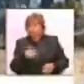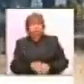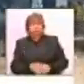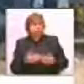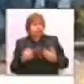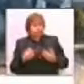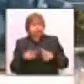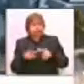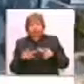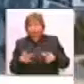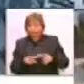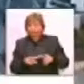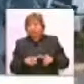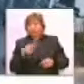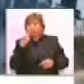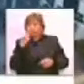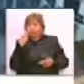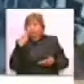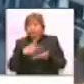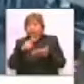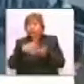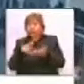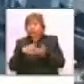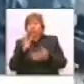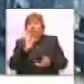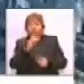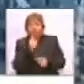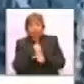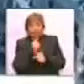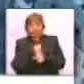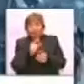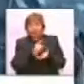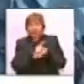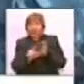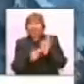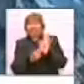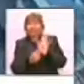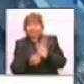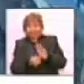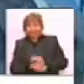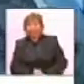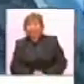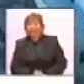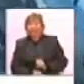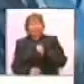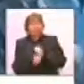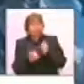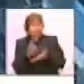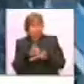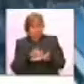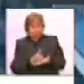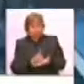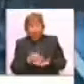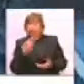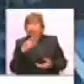en esa zona del país desarrollando actividades como parte de su labor en la semana de representación parlamentaria. Por su parte, el